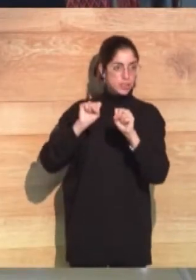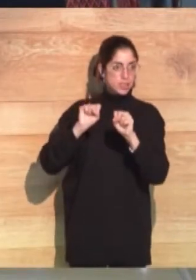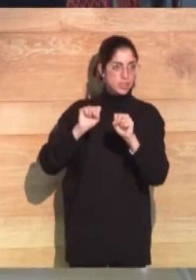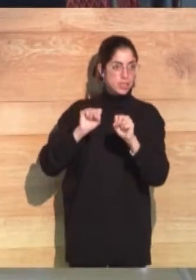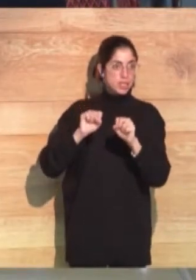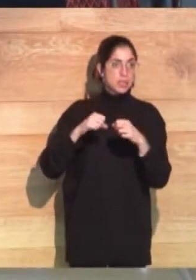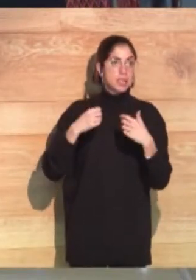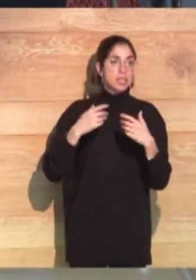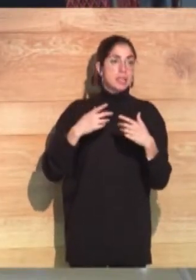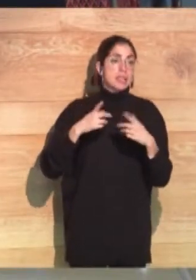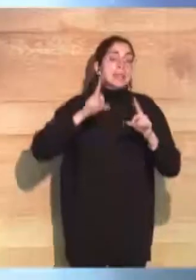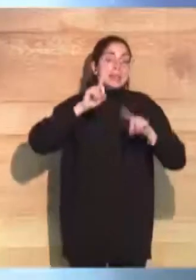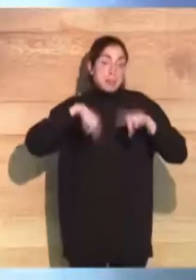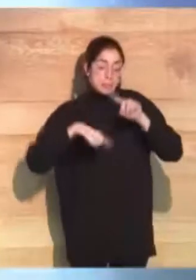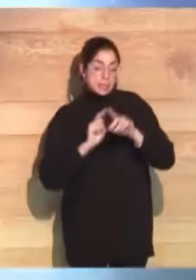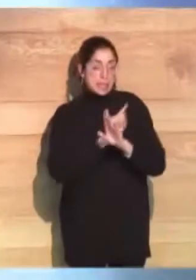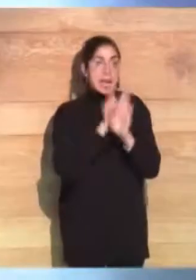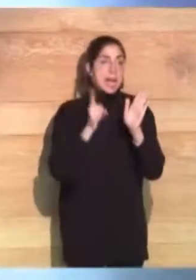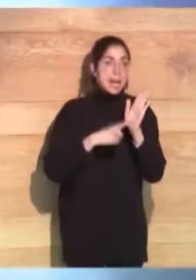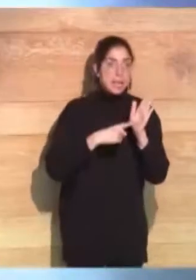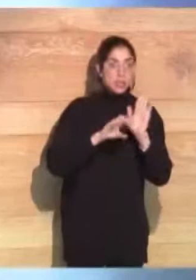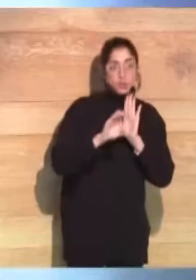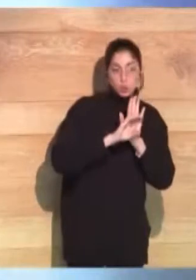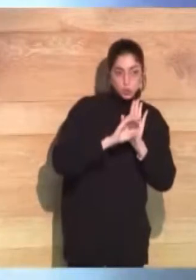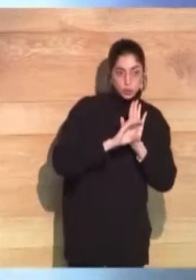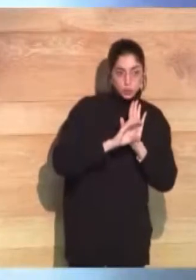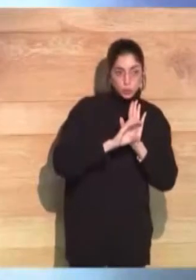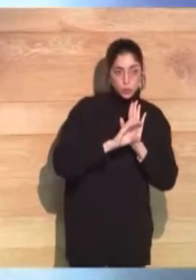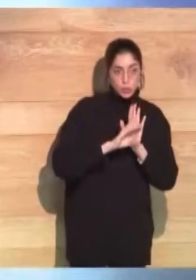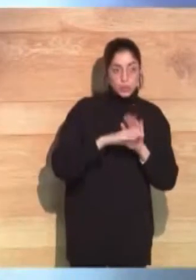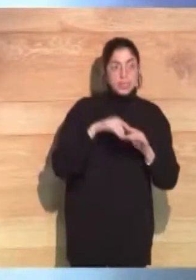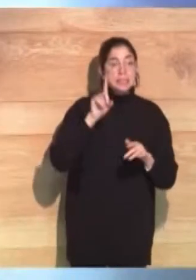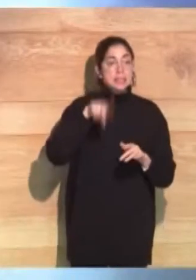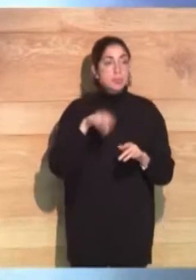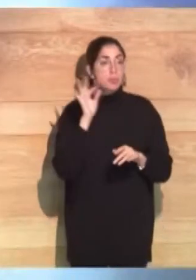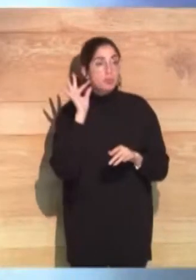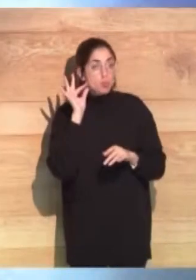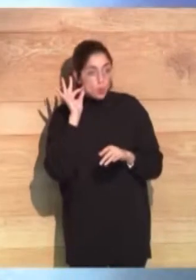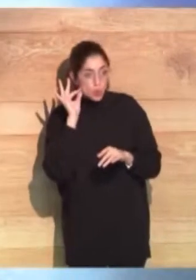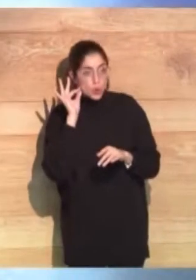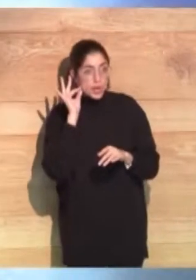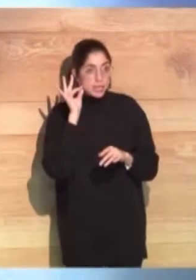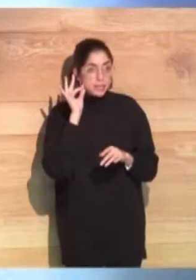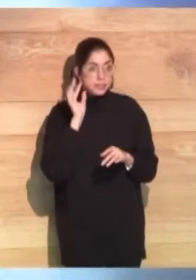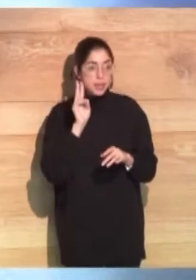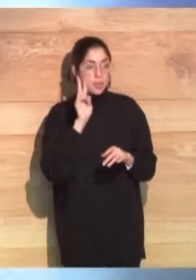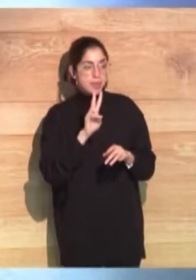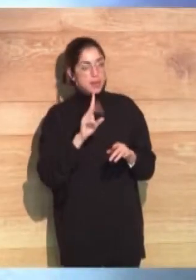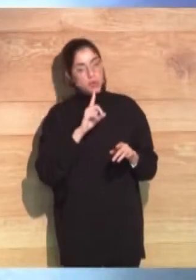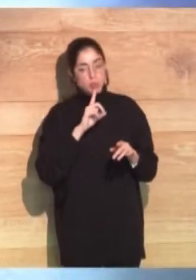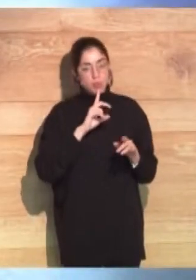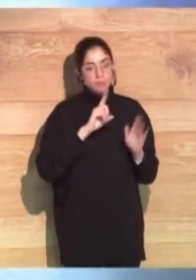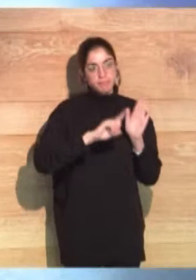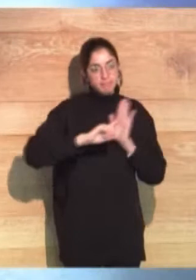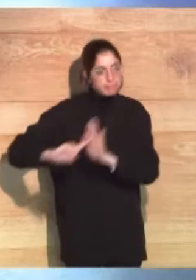leyes constitucionales. Y también las mujeres muchas veces se han visto marginalizadas y se han tenido que